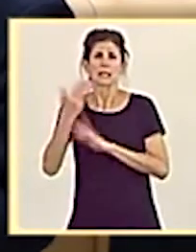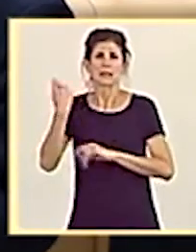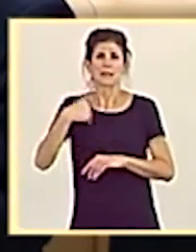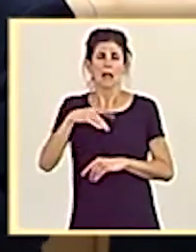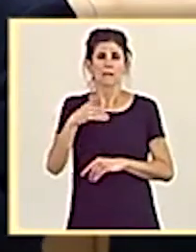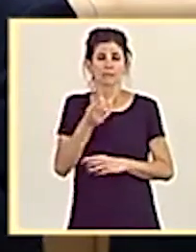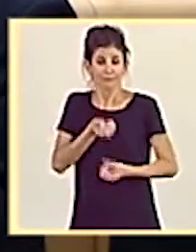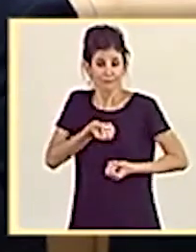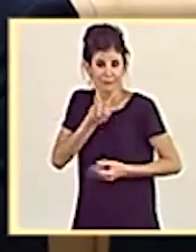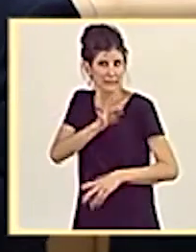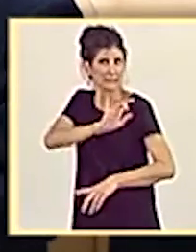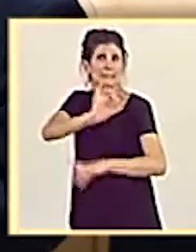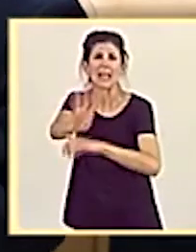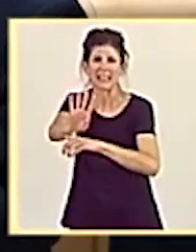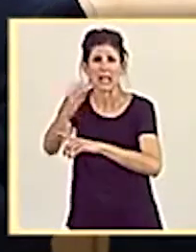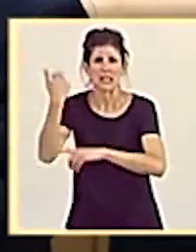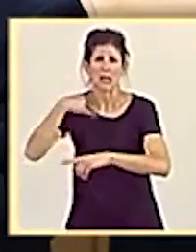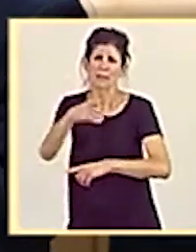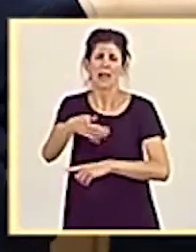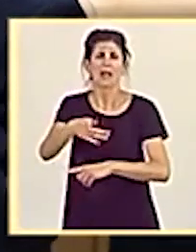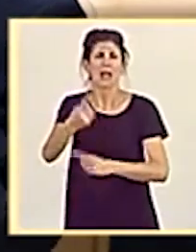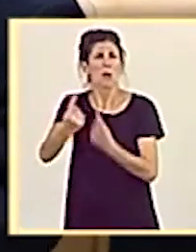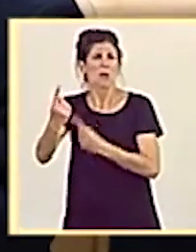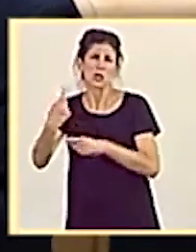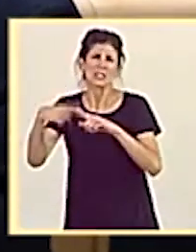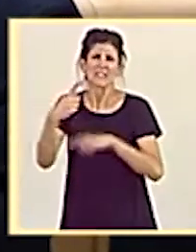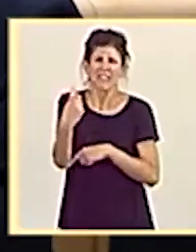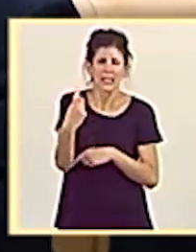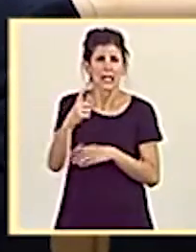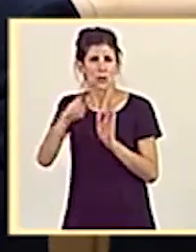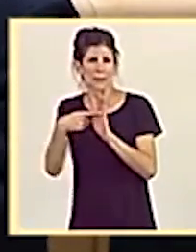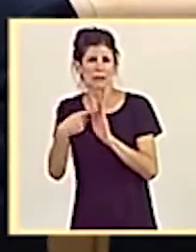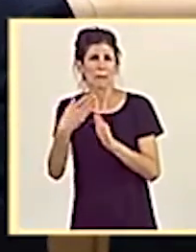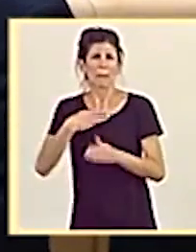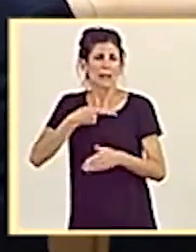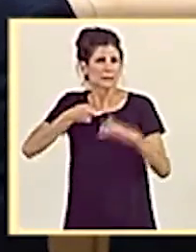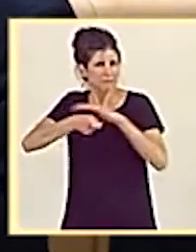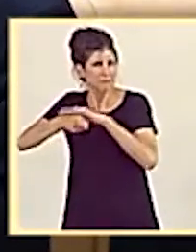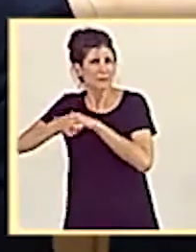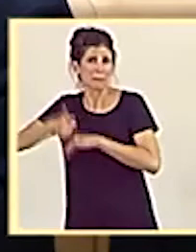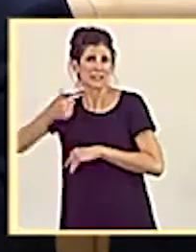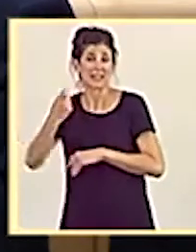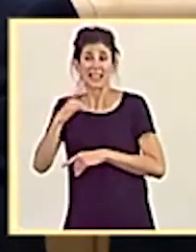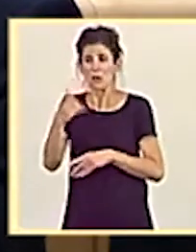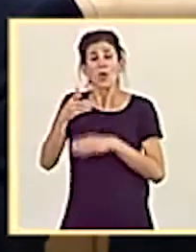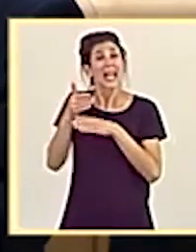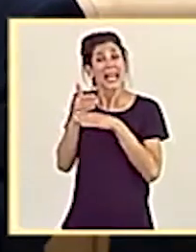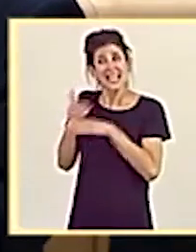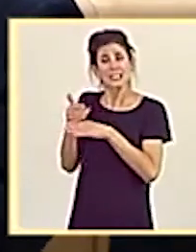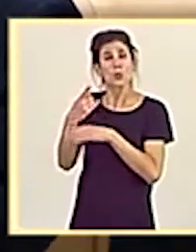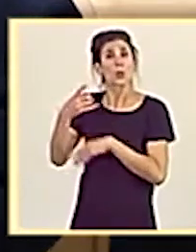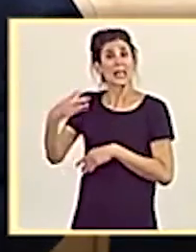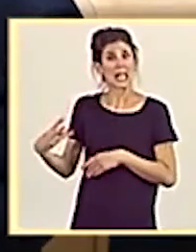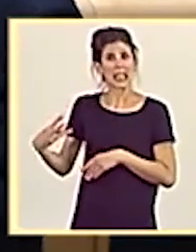una comunicación nuestra para que subsanen algunas deficiencias y completen, y hay un tercio aproximadamente restante que